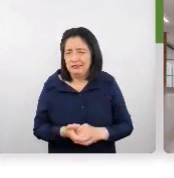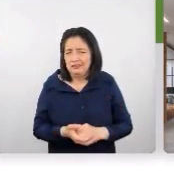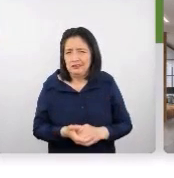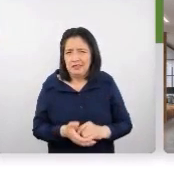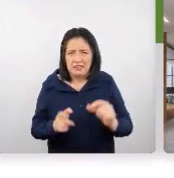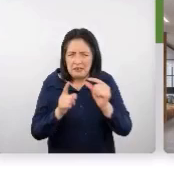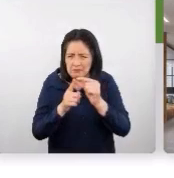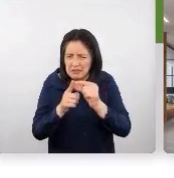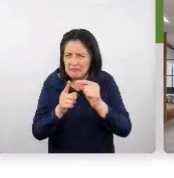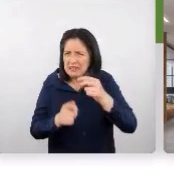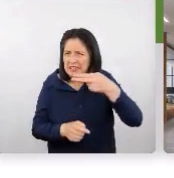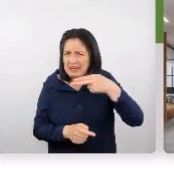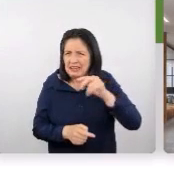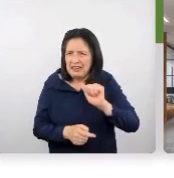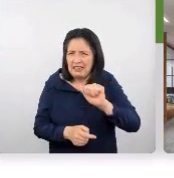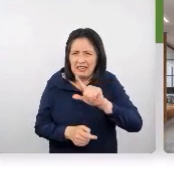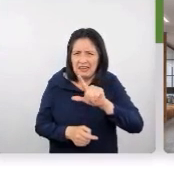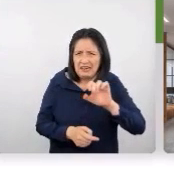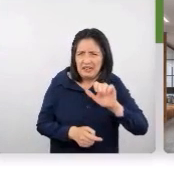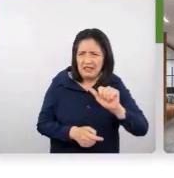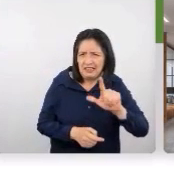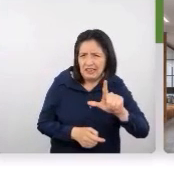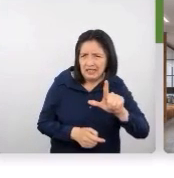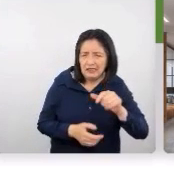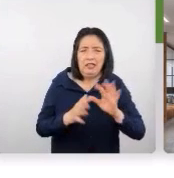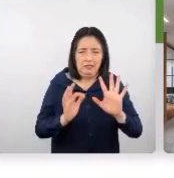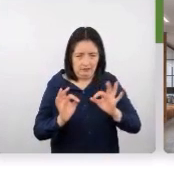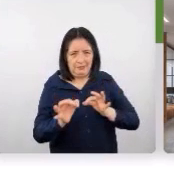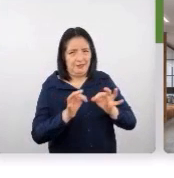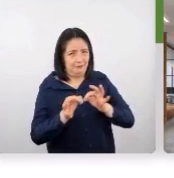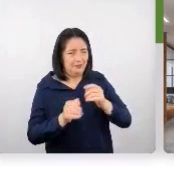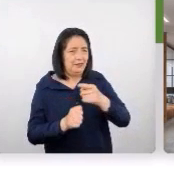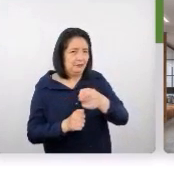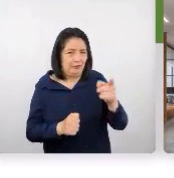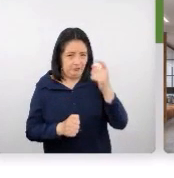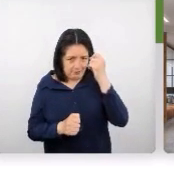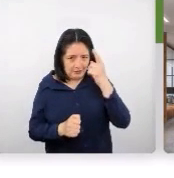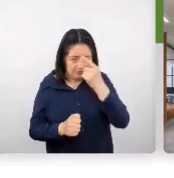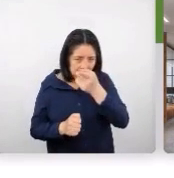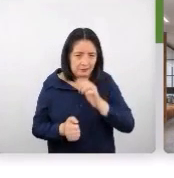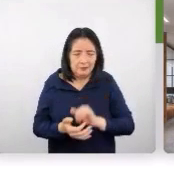la palabra halal, y para ponerlos dentro de un contexto que de repente puedan conocer